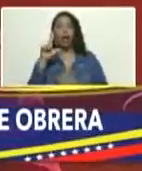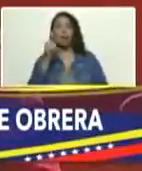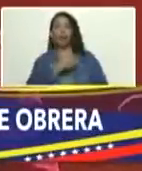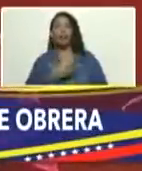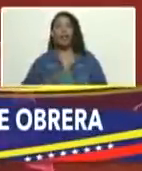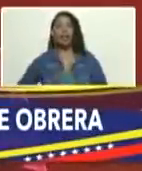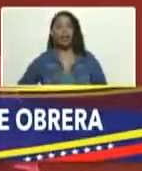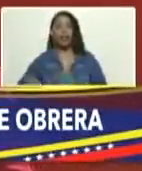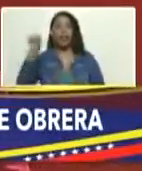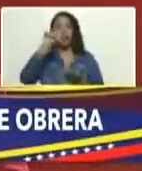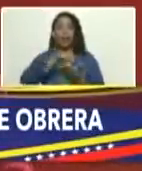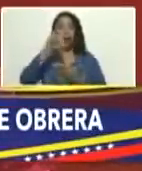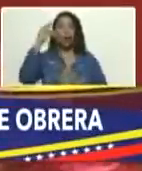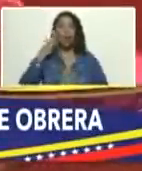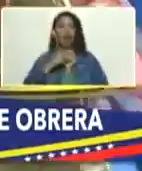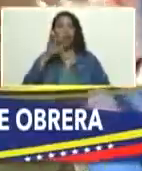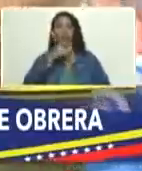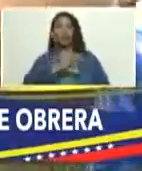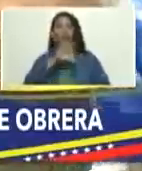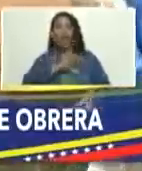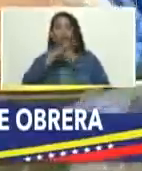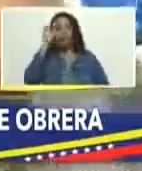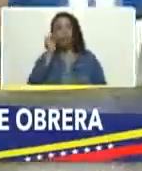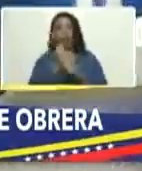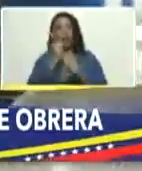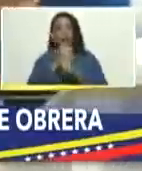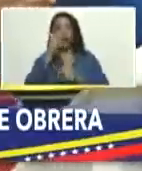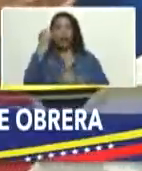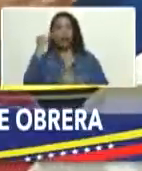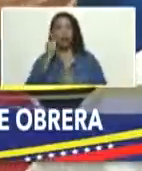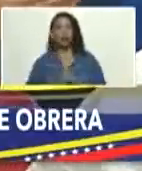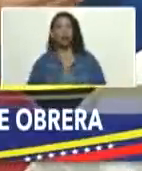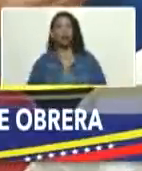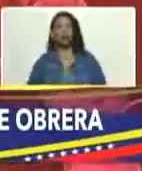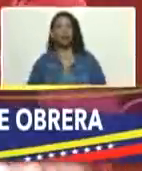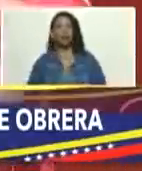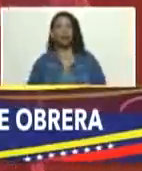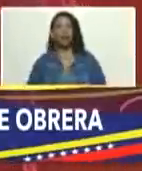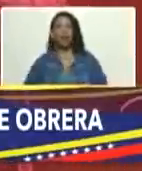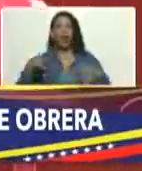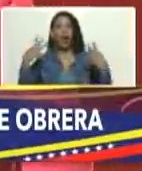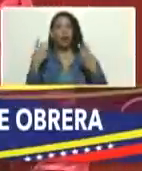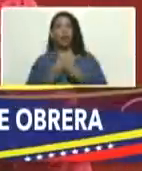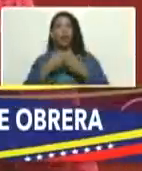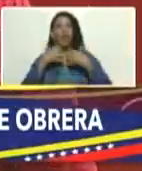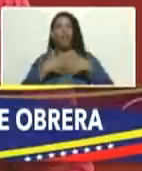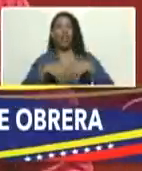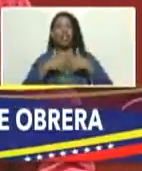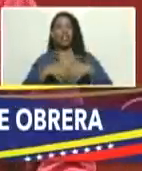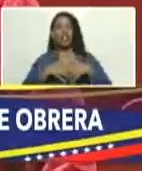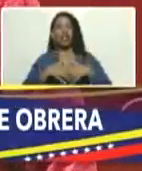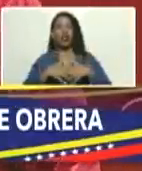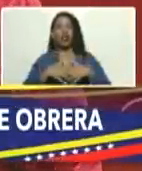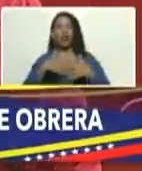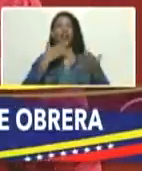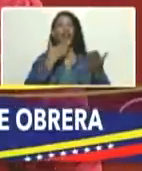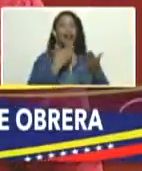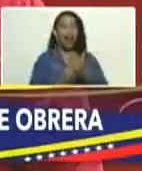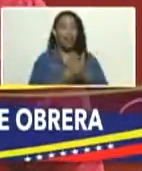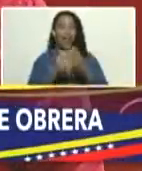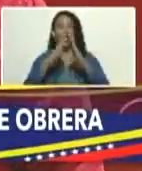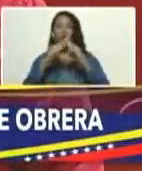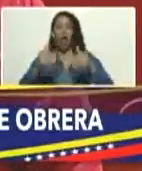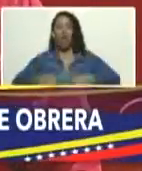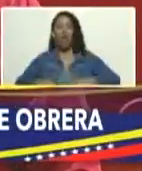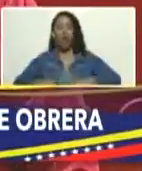de la Central Bolivariana Socialista de Trabajadores. Compañero Francisco Torrealba, muchas gracias por todo el